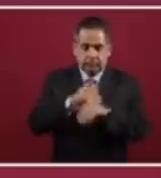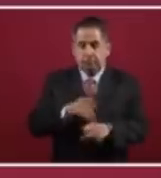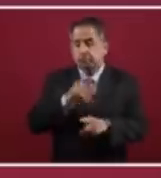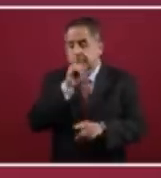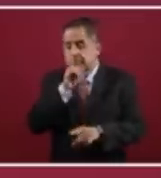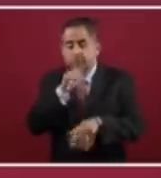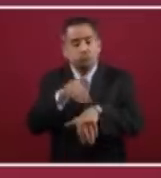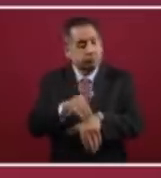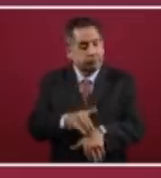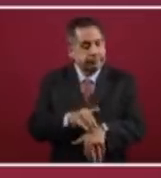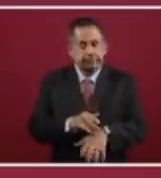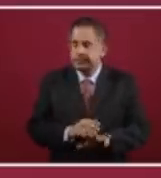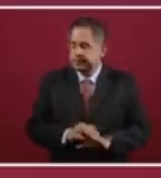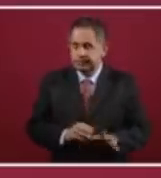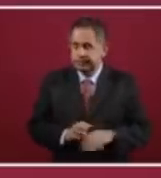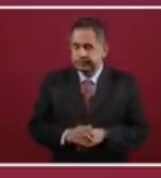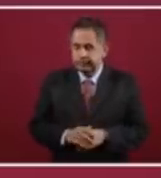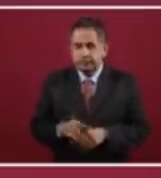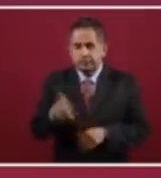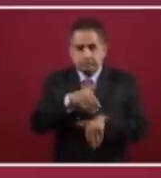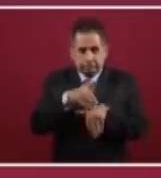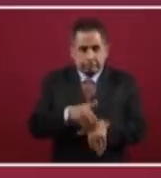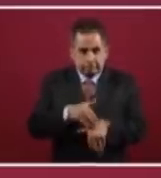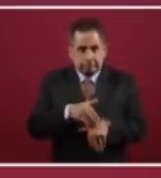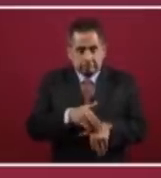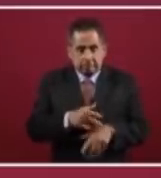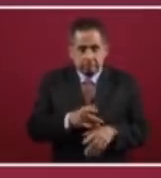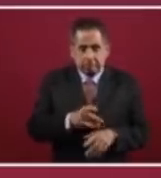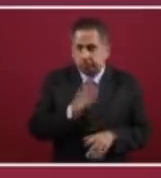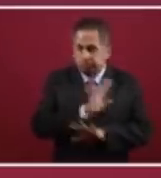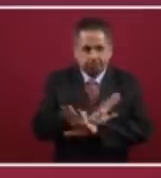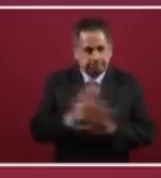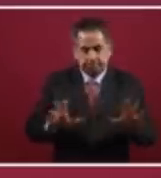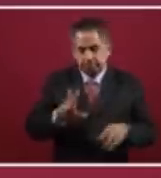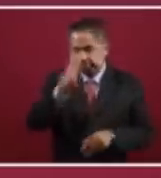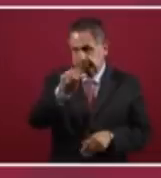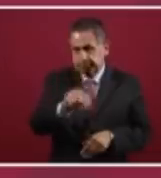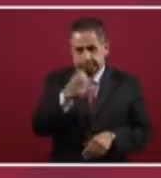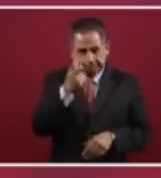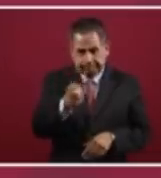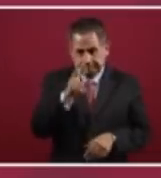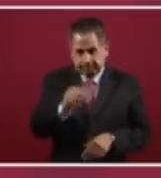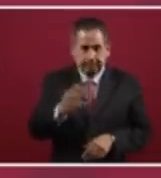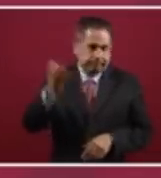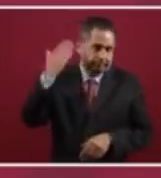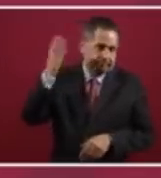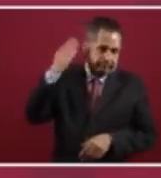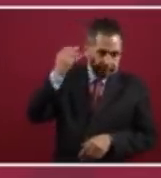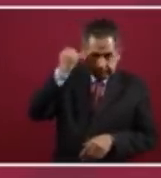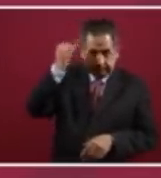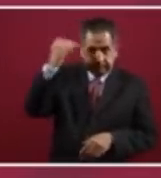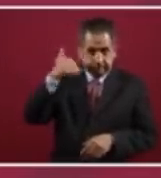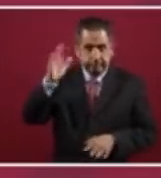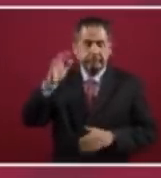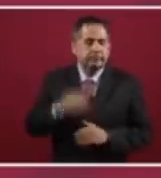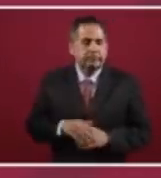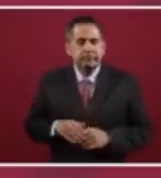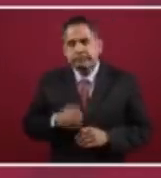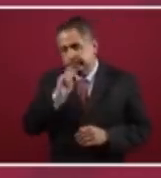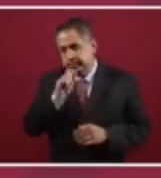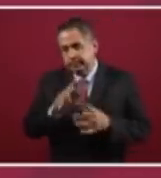callar como vasallos. Esa era una idea, ¿no? Y lo otro